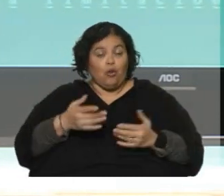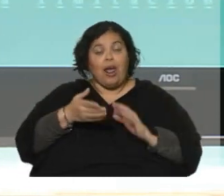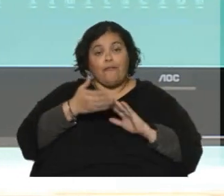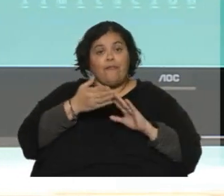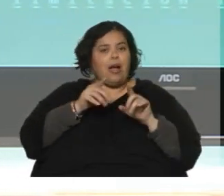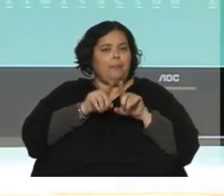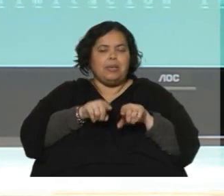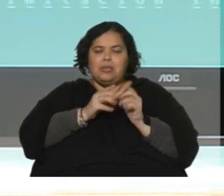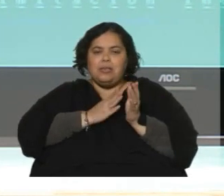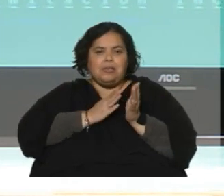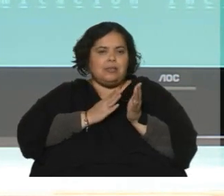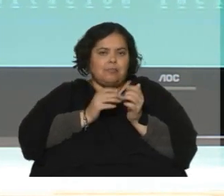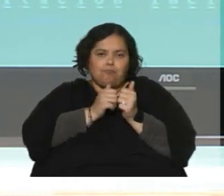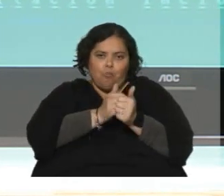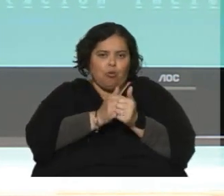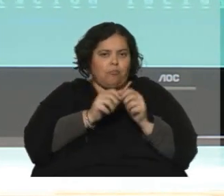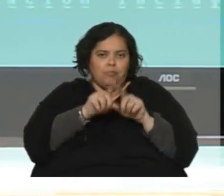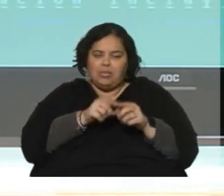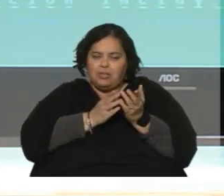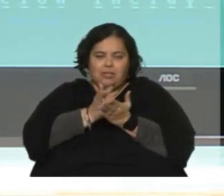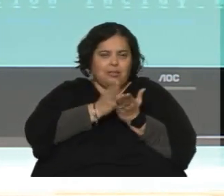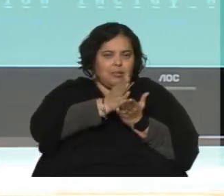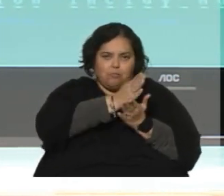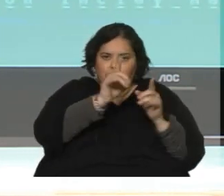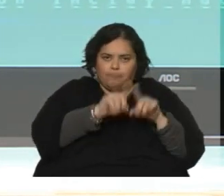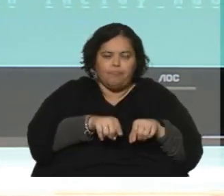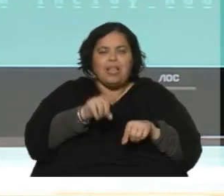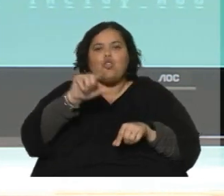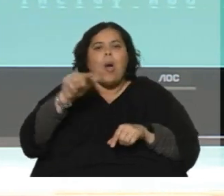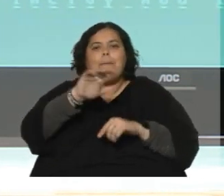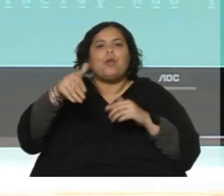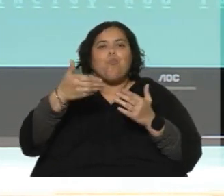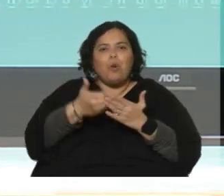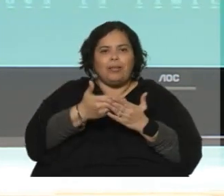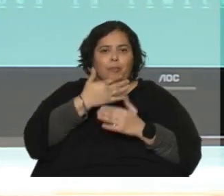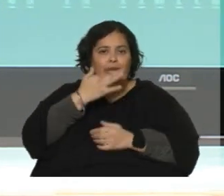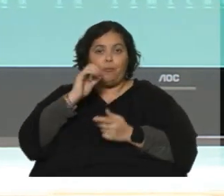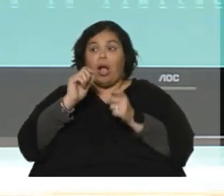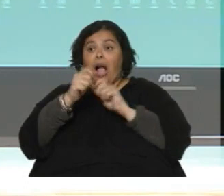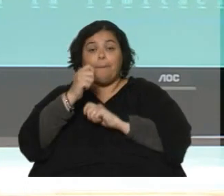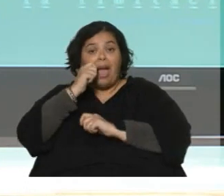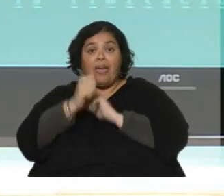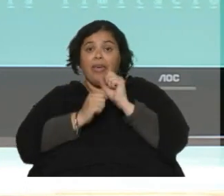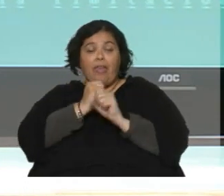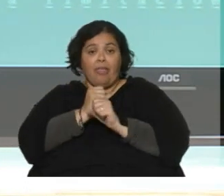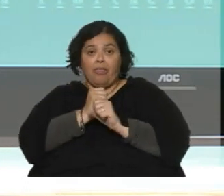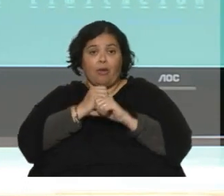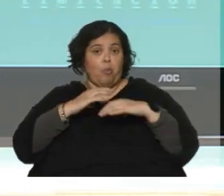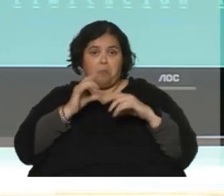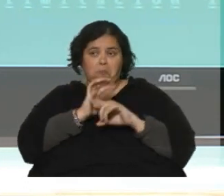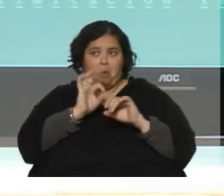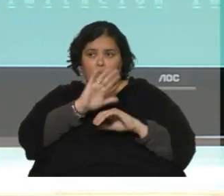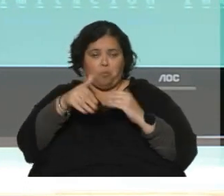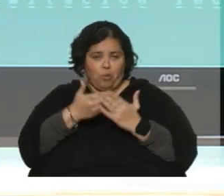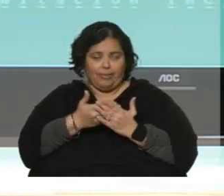en la misma línea no hay propuestas por lo menos explícitas de cambiar la edad nueva de jubilación no hay